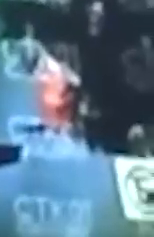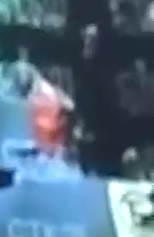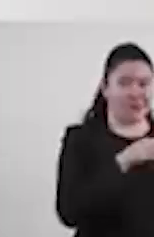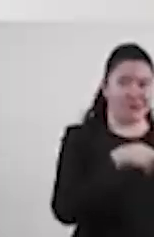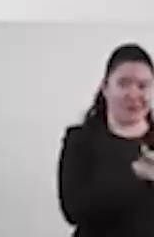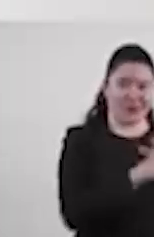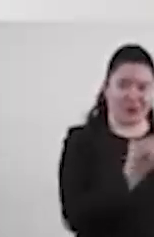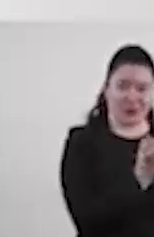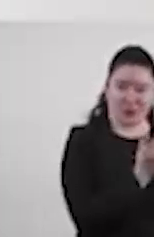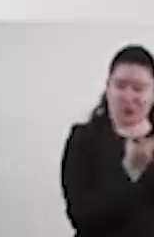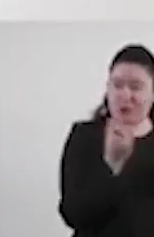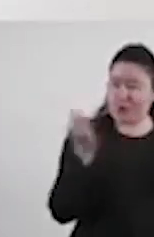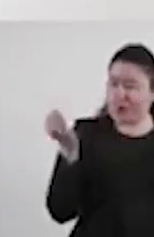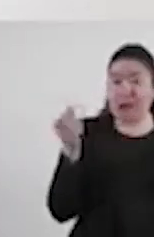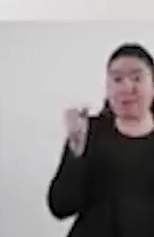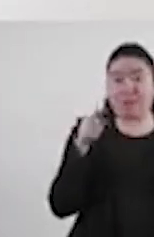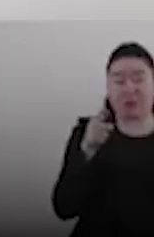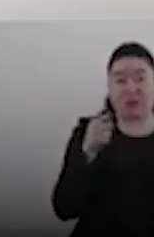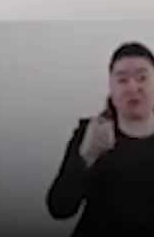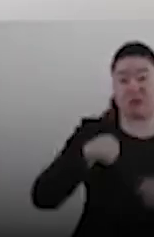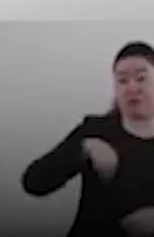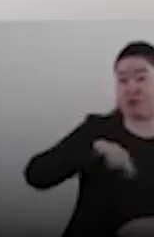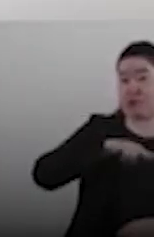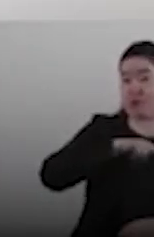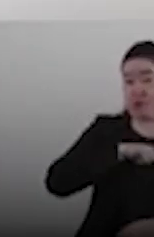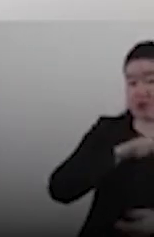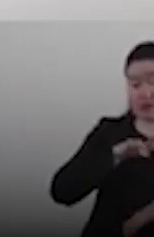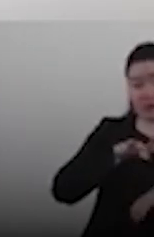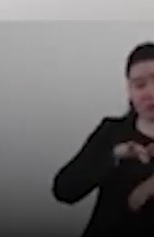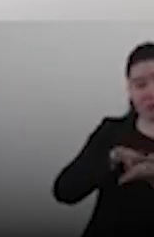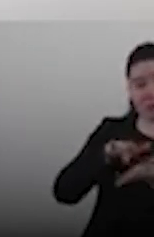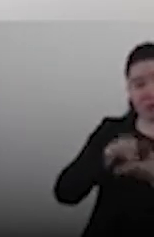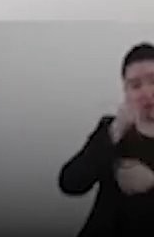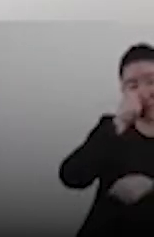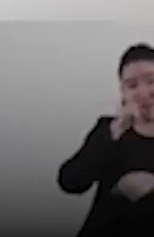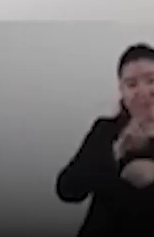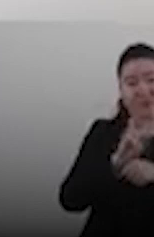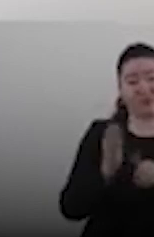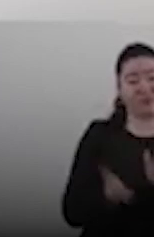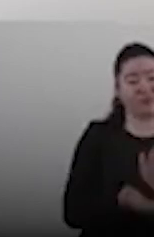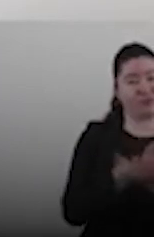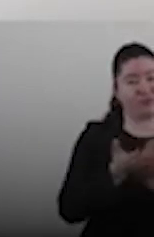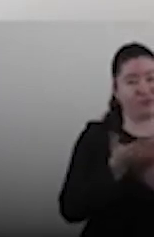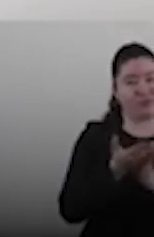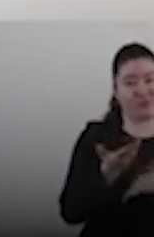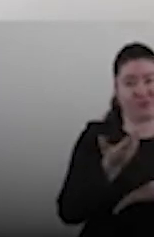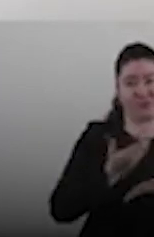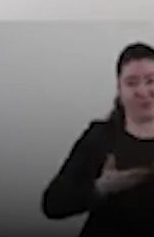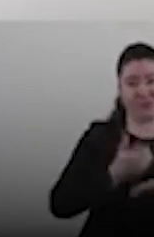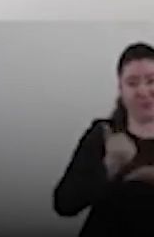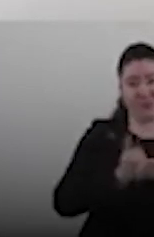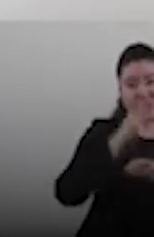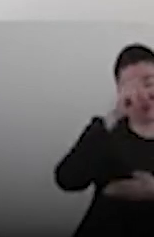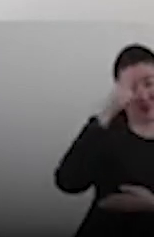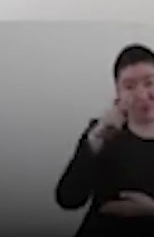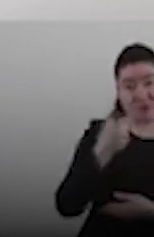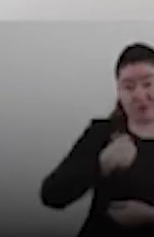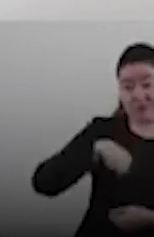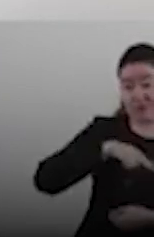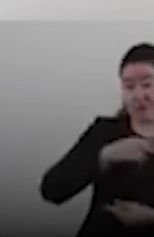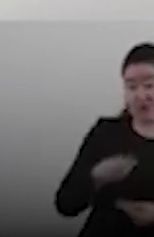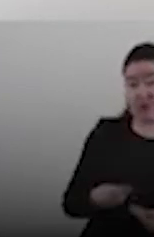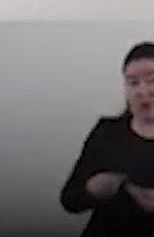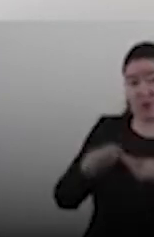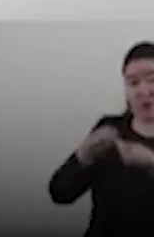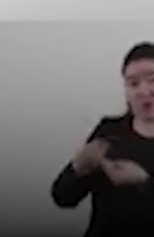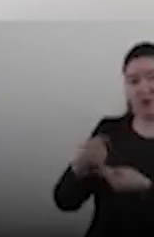se ha negado a dejar el cargo. Colaboraremos con la Secretaría de Obras y Servicios de la Ciudad de México y entregaremos a la Fiscalía